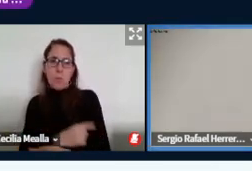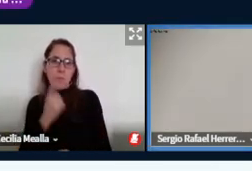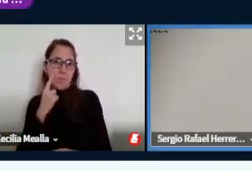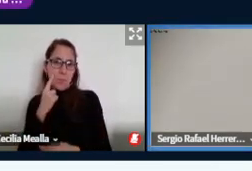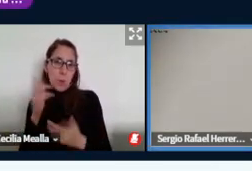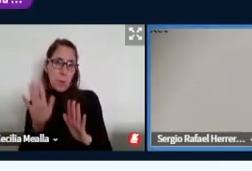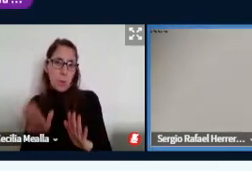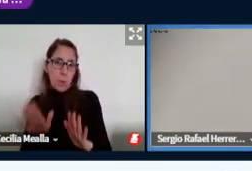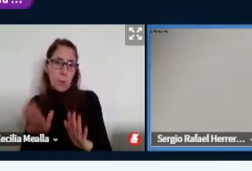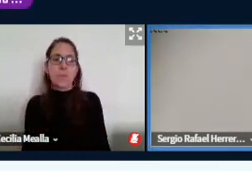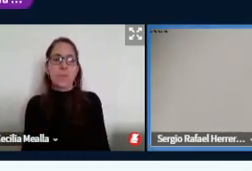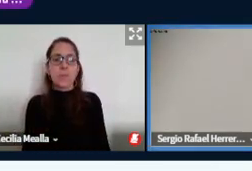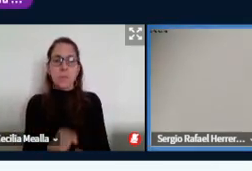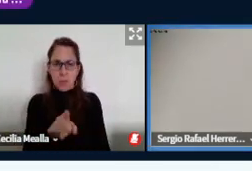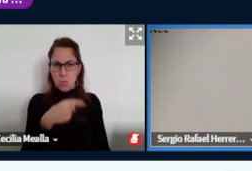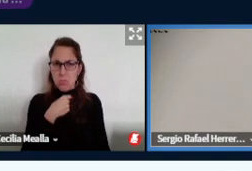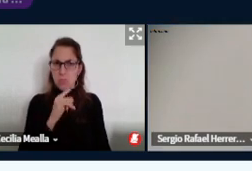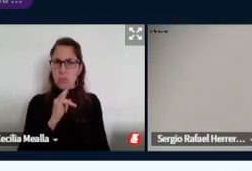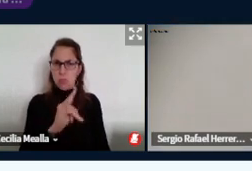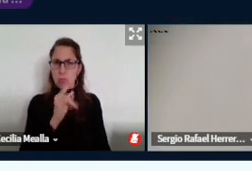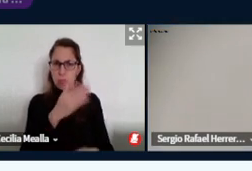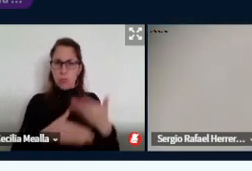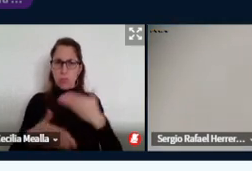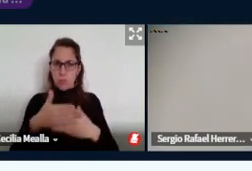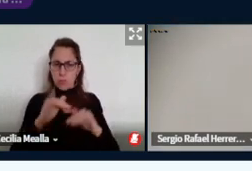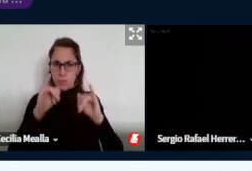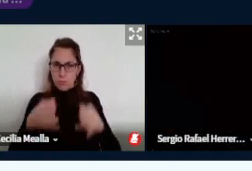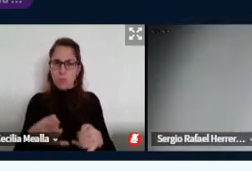Dale. Pero sí, si querés compartir, compartir.